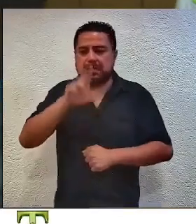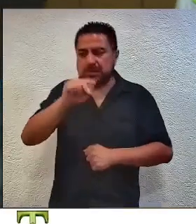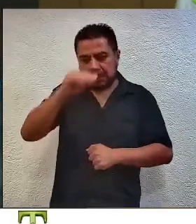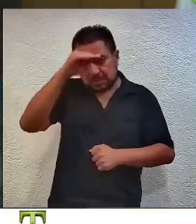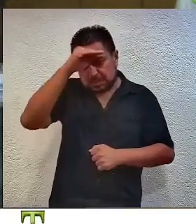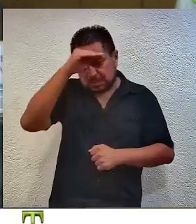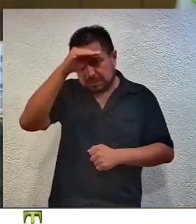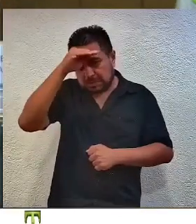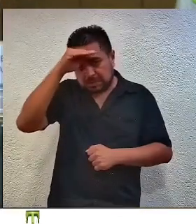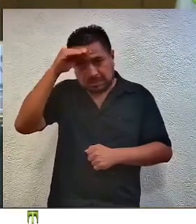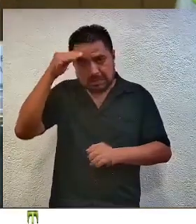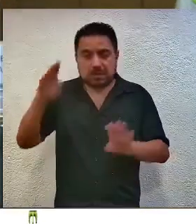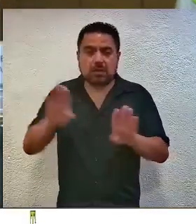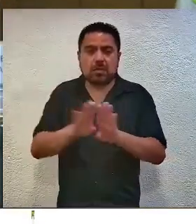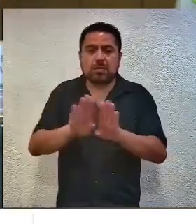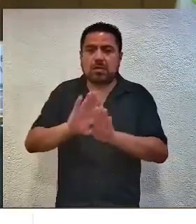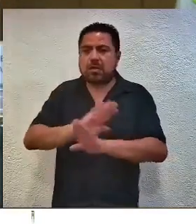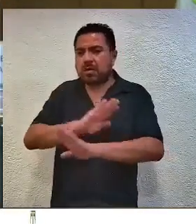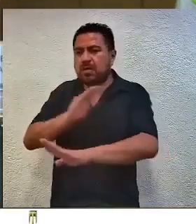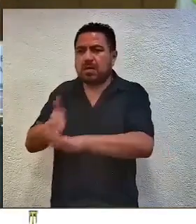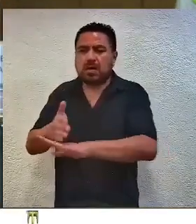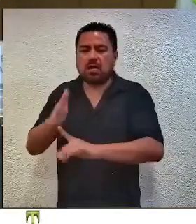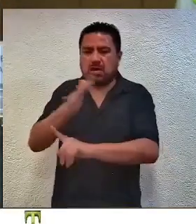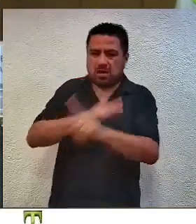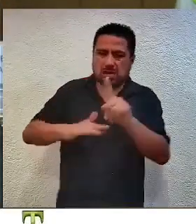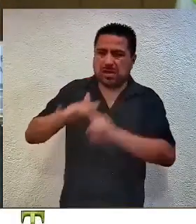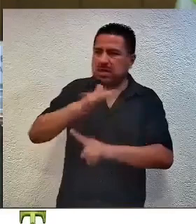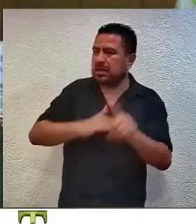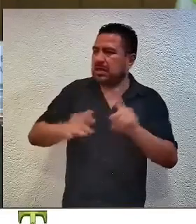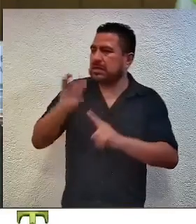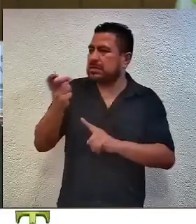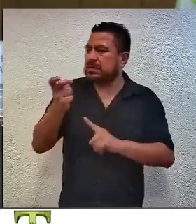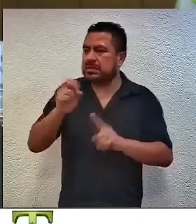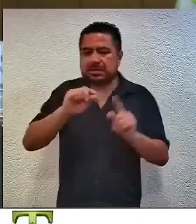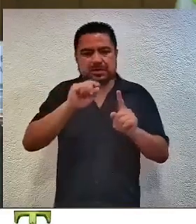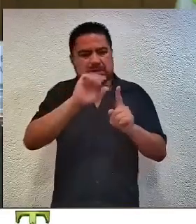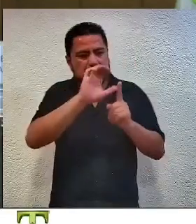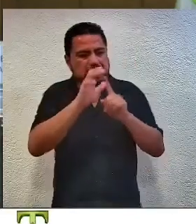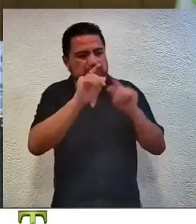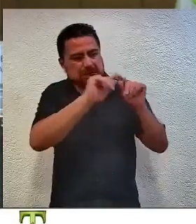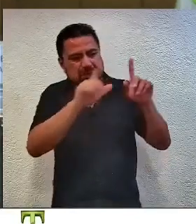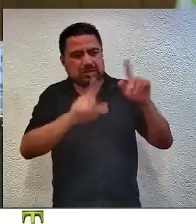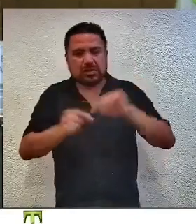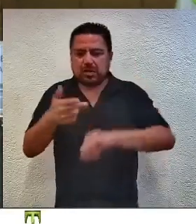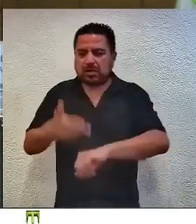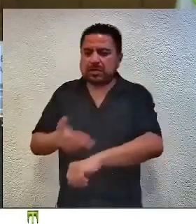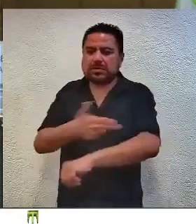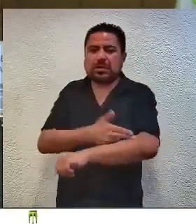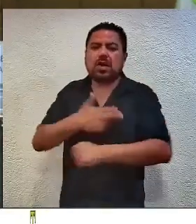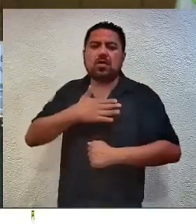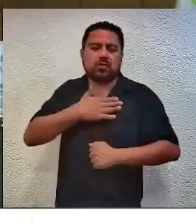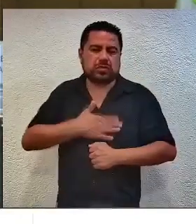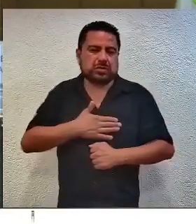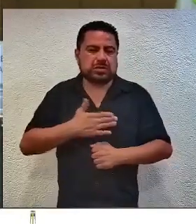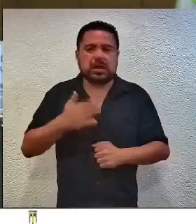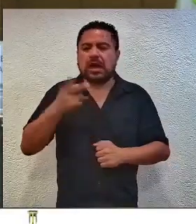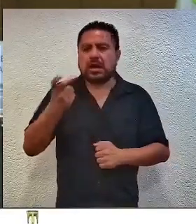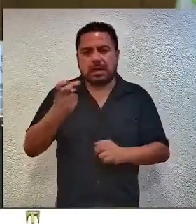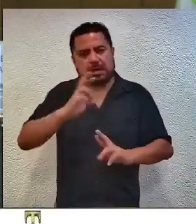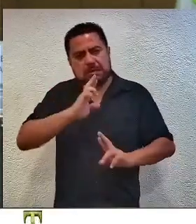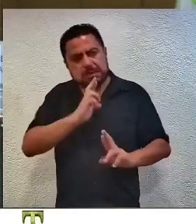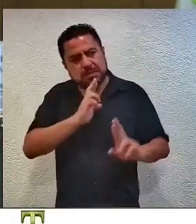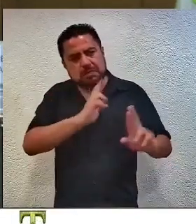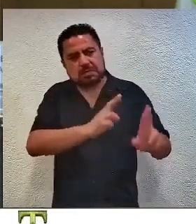como sanción. En ese contexto, la Comisión Nacional de Honestidad y Justicia resolvió